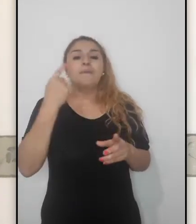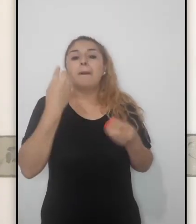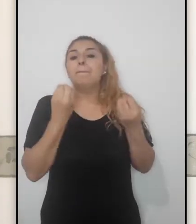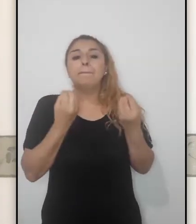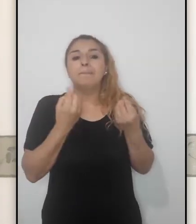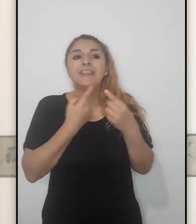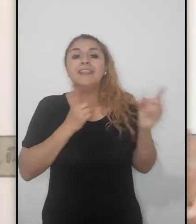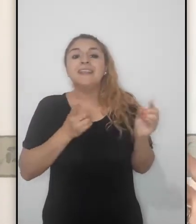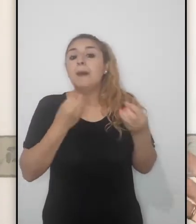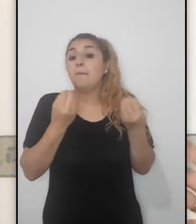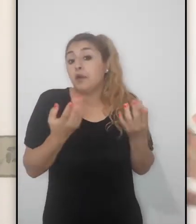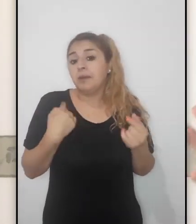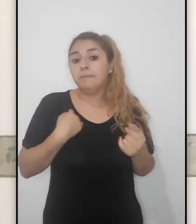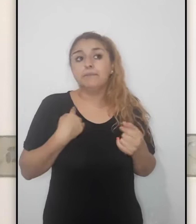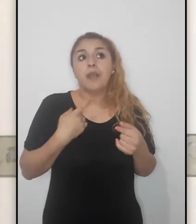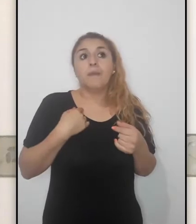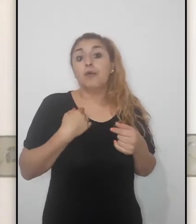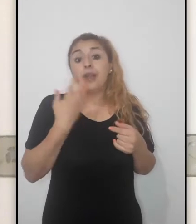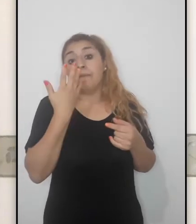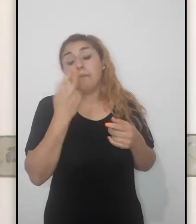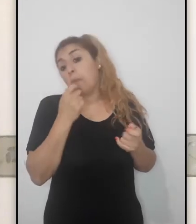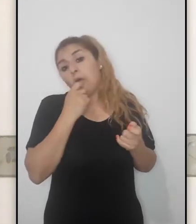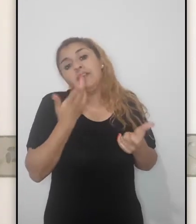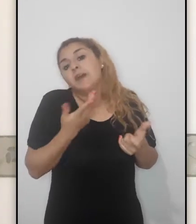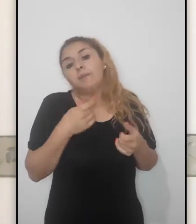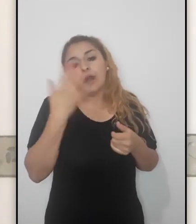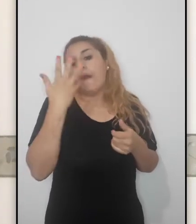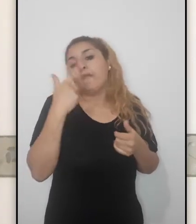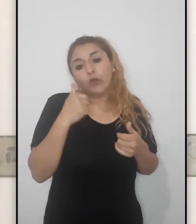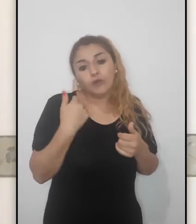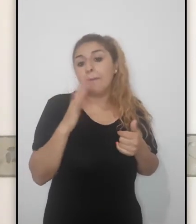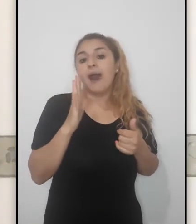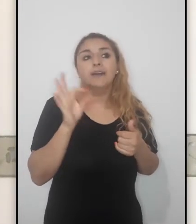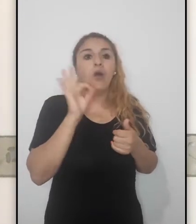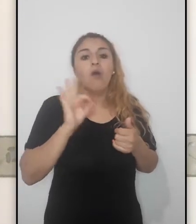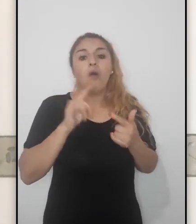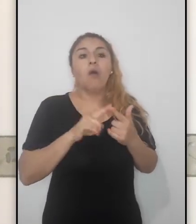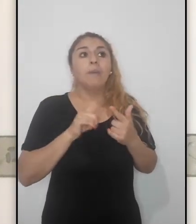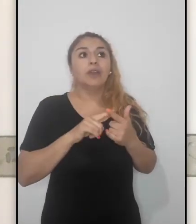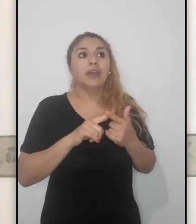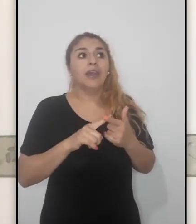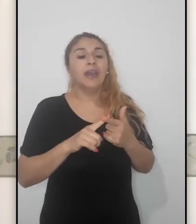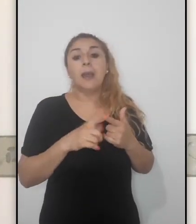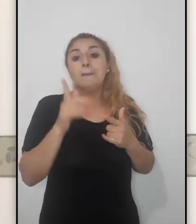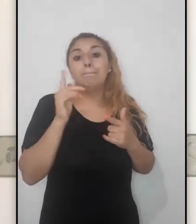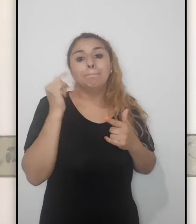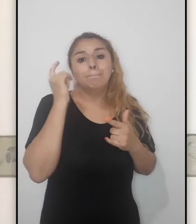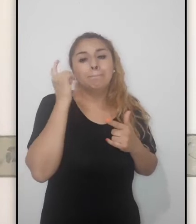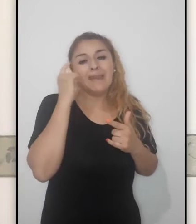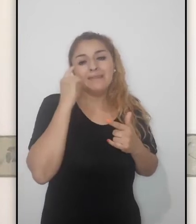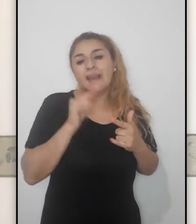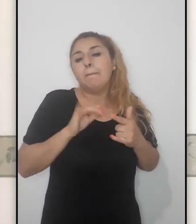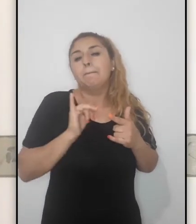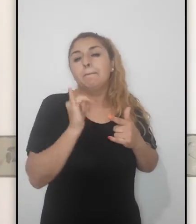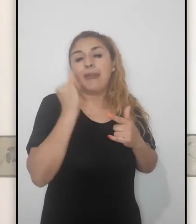o se posiciona en un lugar particular y específico siempre distinto al